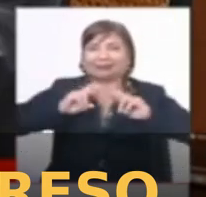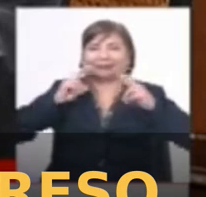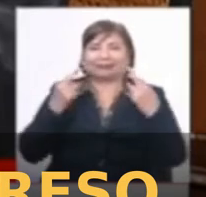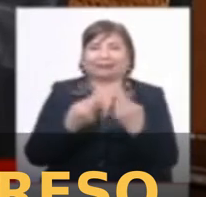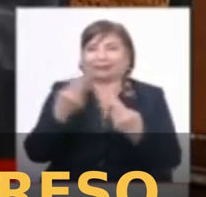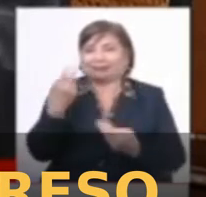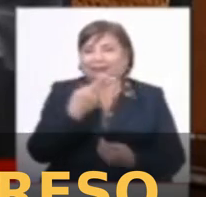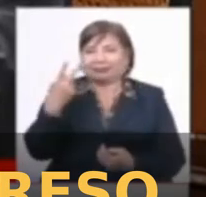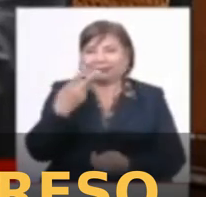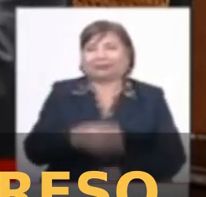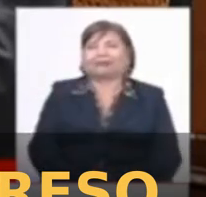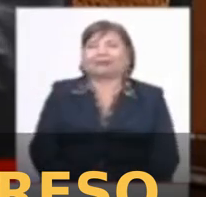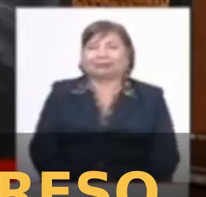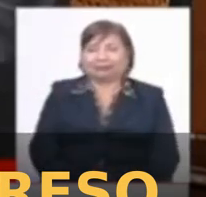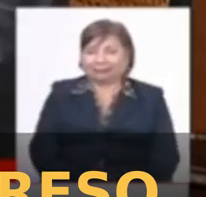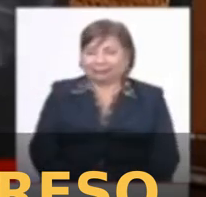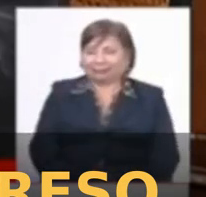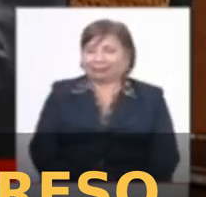ellos dos.